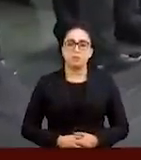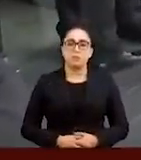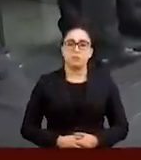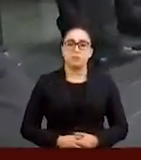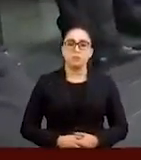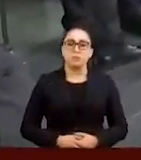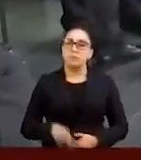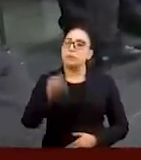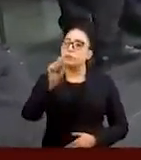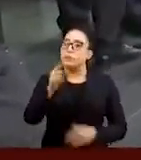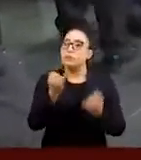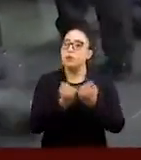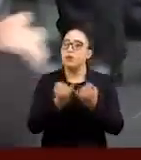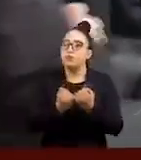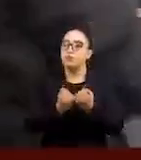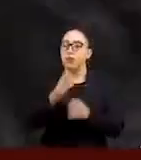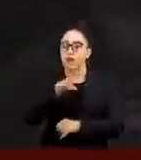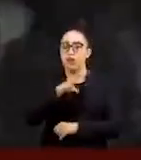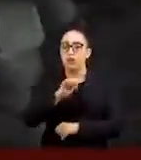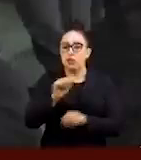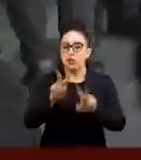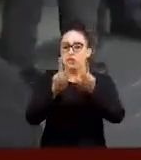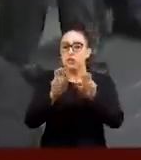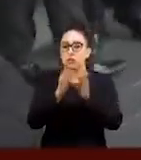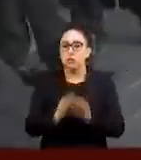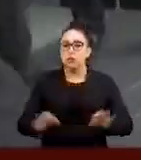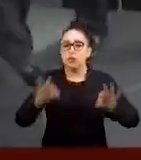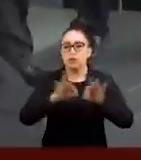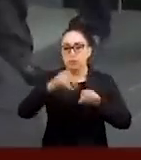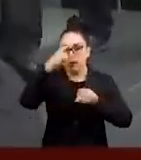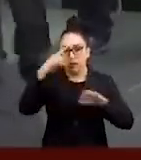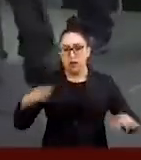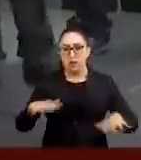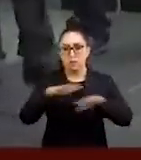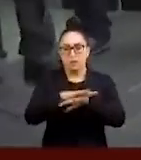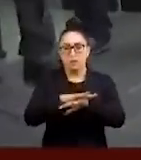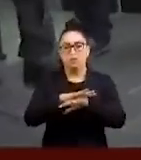También tenemos como prioridad la reforma de pueblos